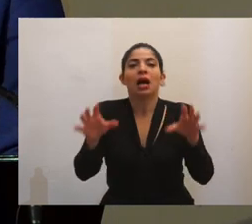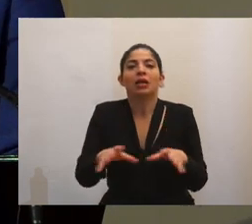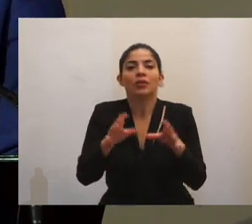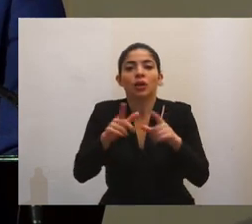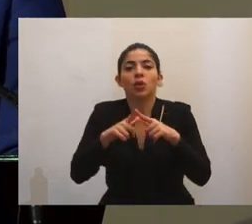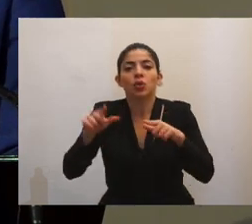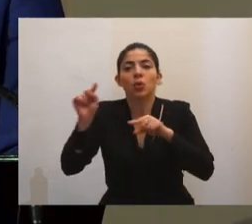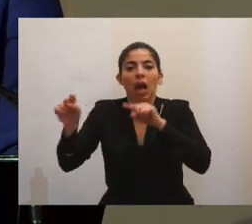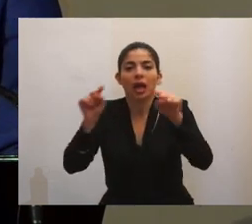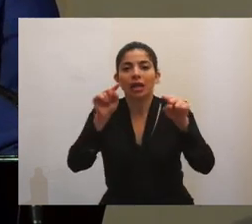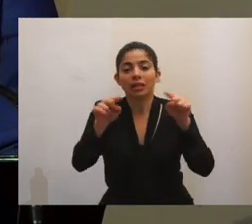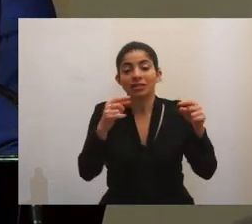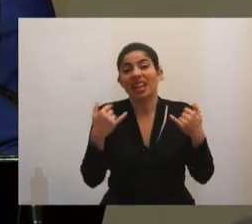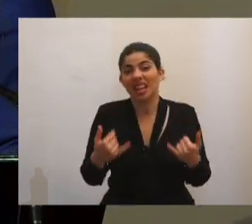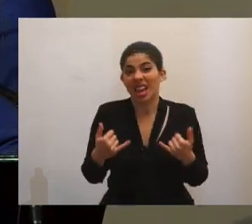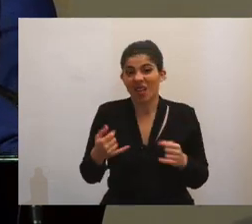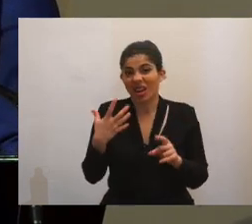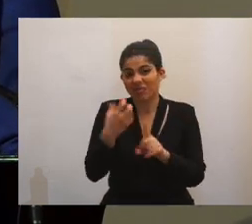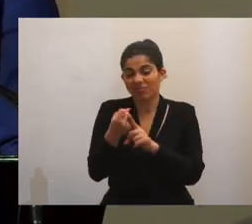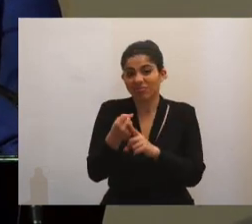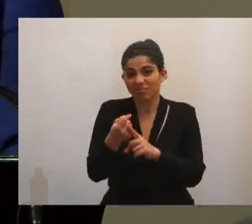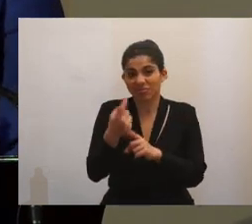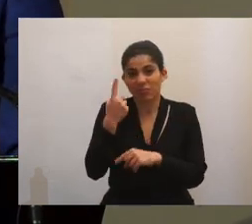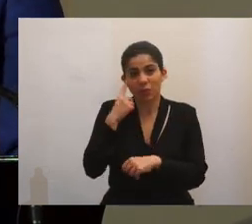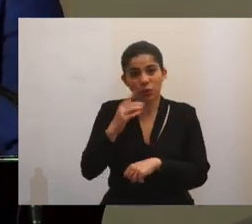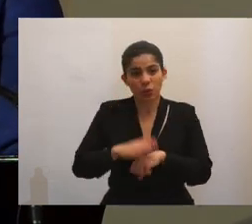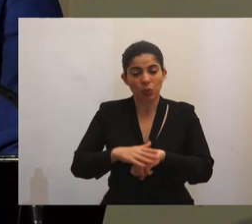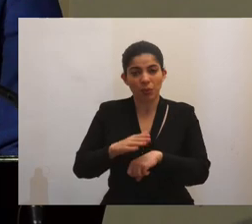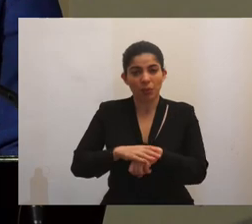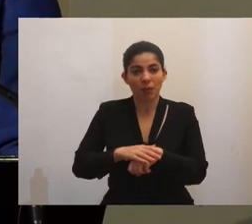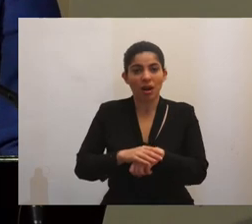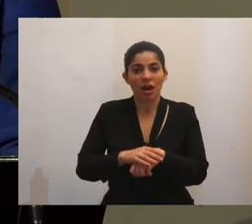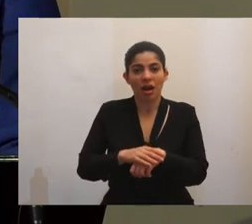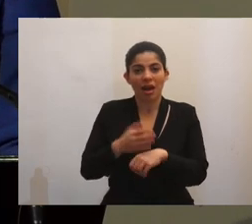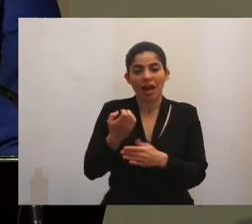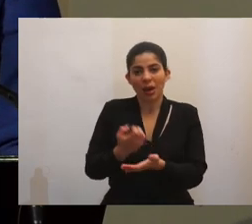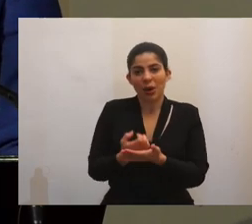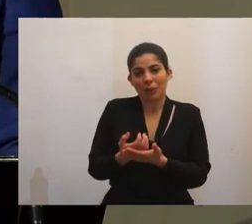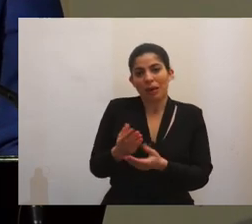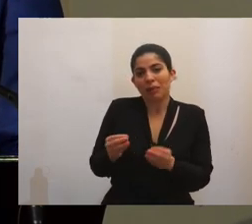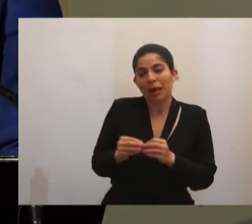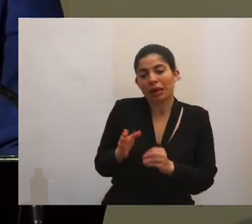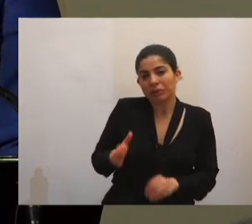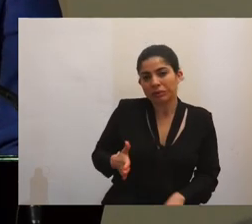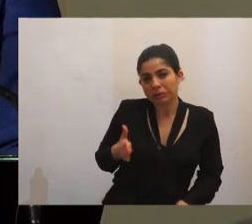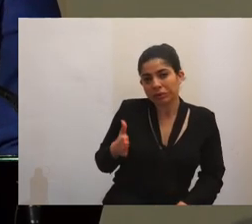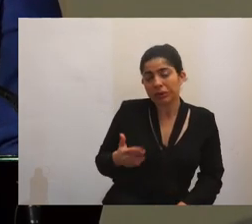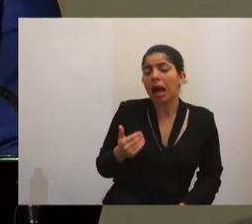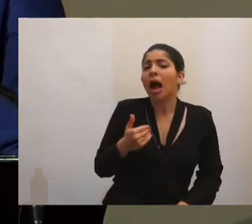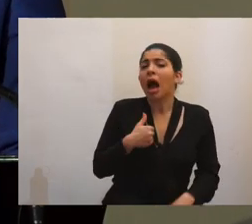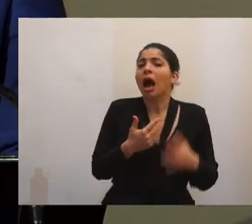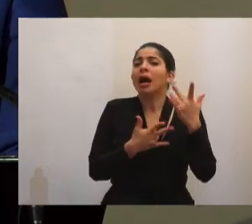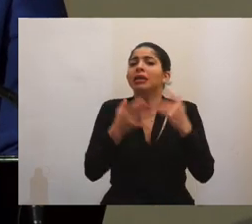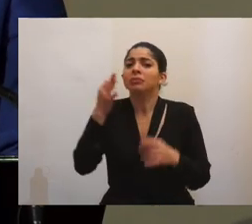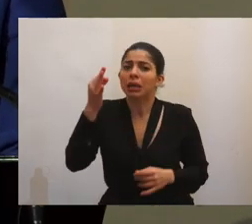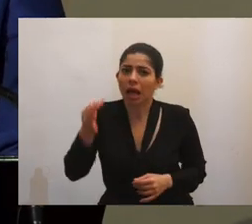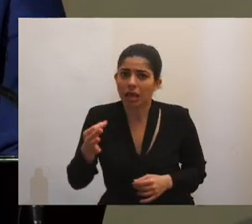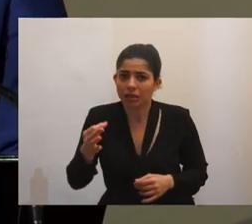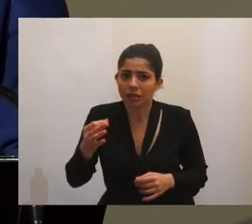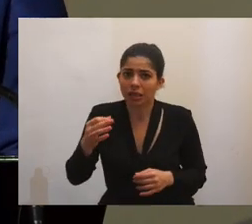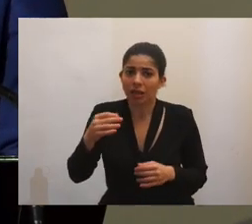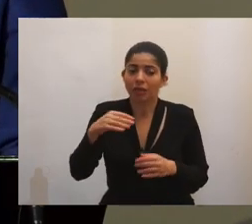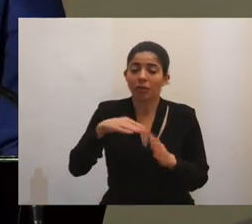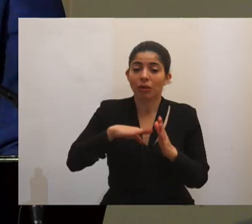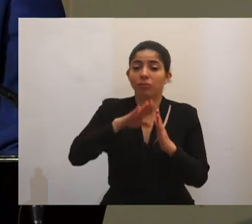que en este momento también están siendo afectadas por la desaceleración económica. Hay esperanza del otro lado de la